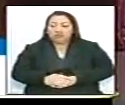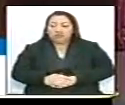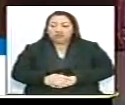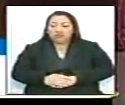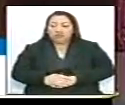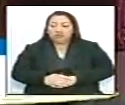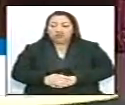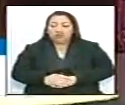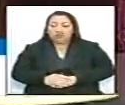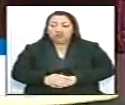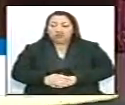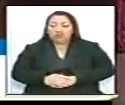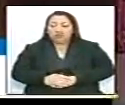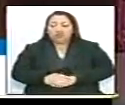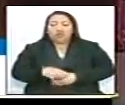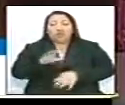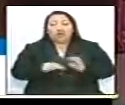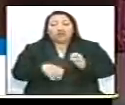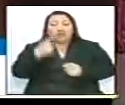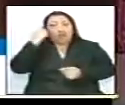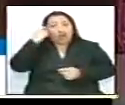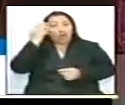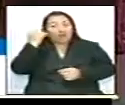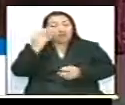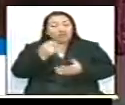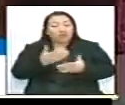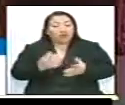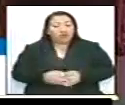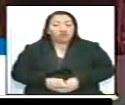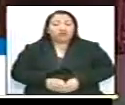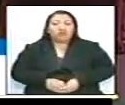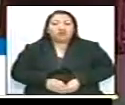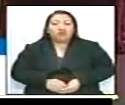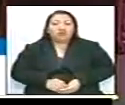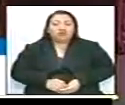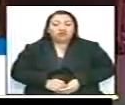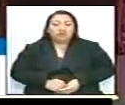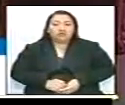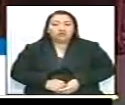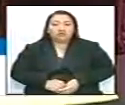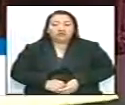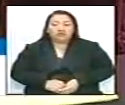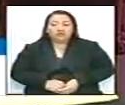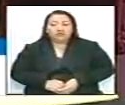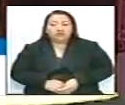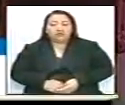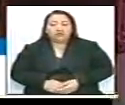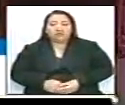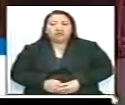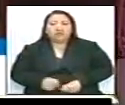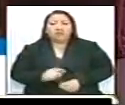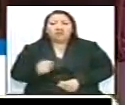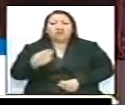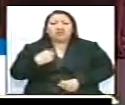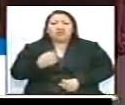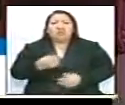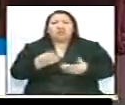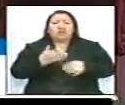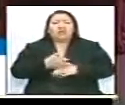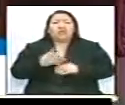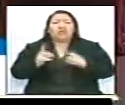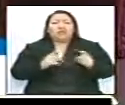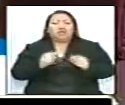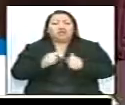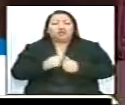las amnesias son así. Y entonces, ¿qué queda el artículo 134? Porque nos dicen que no podemos entrar a un